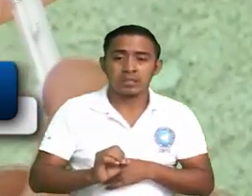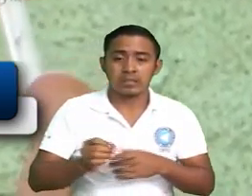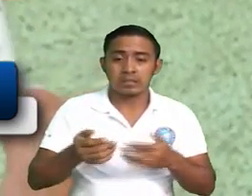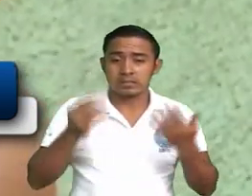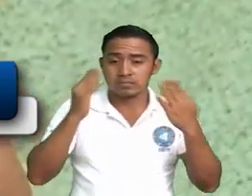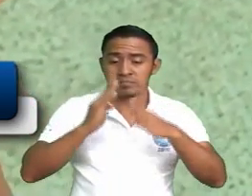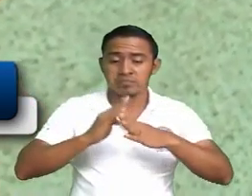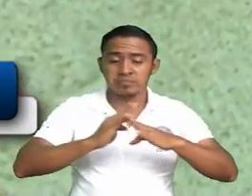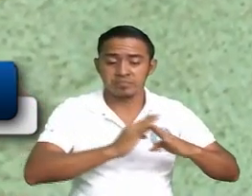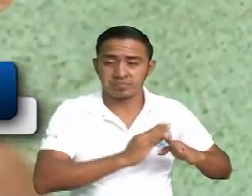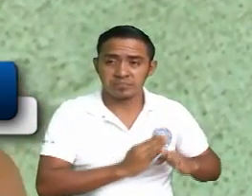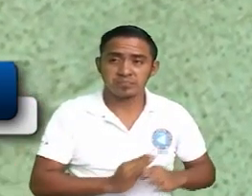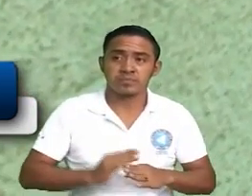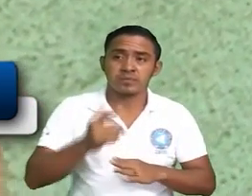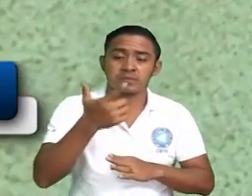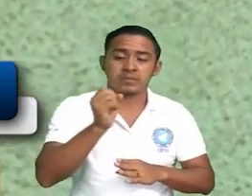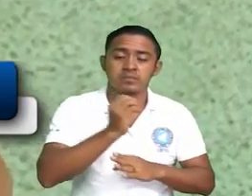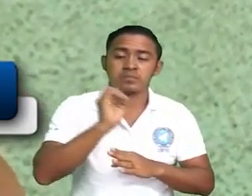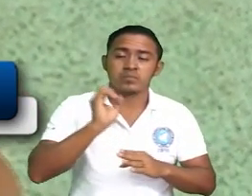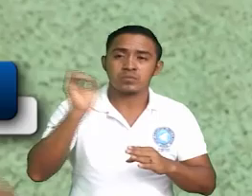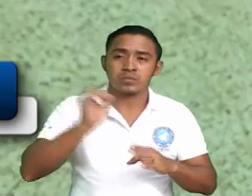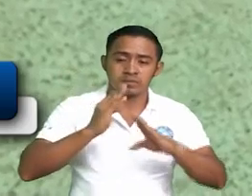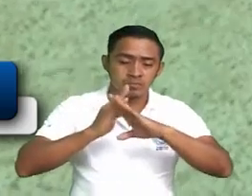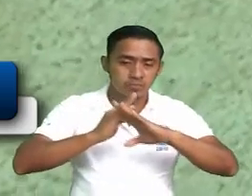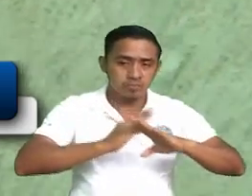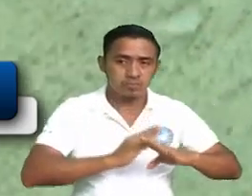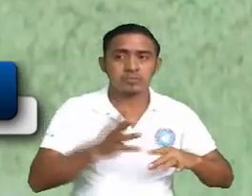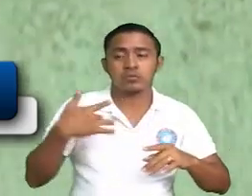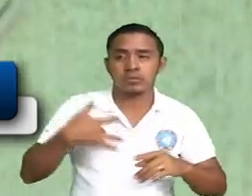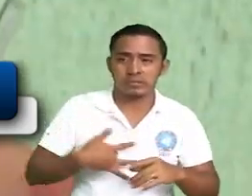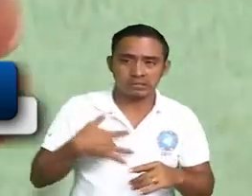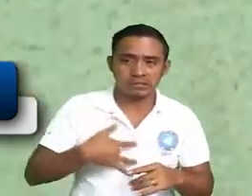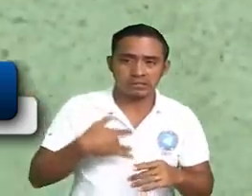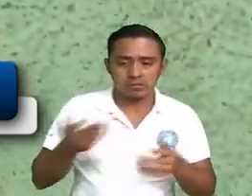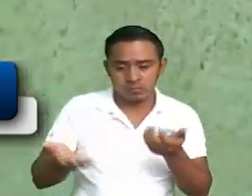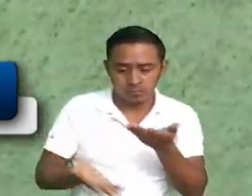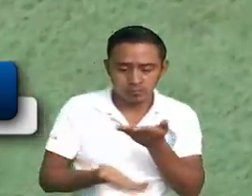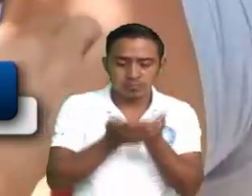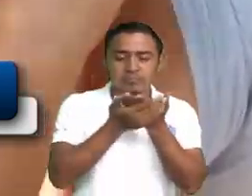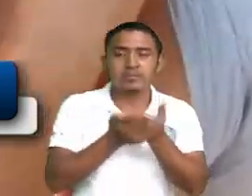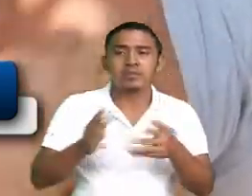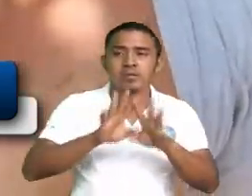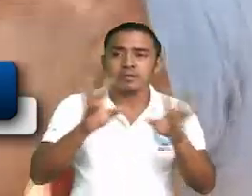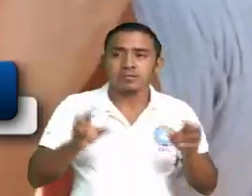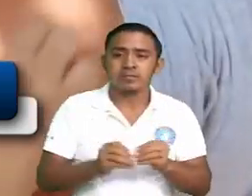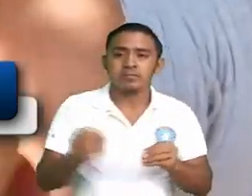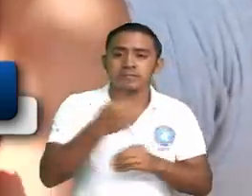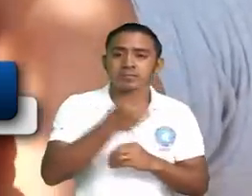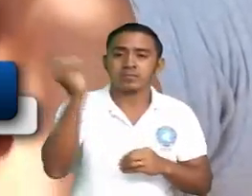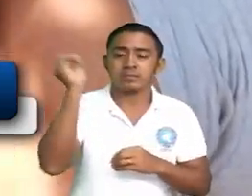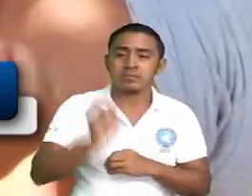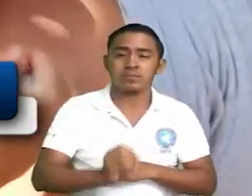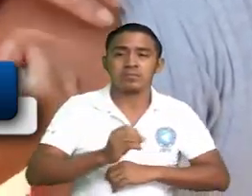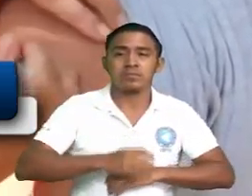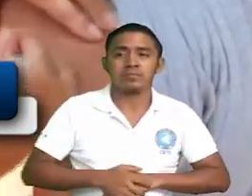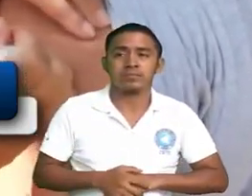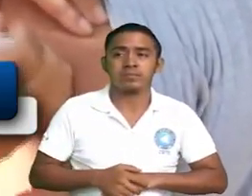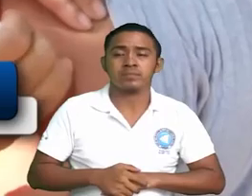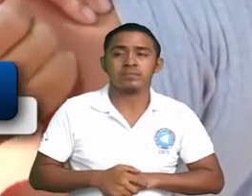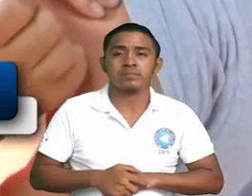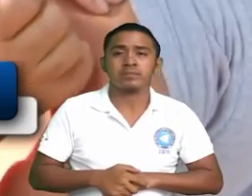un 70% de no enfermarnos. Entonces, necesitamos el otro refuerzo para llegar a completar el 100%.